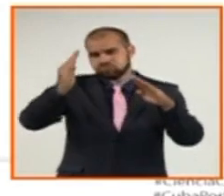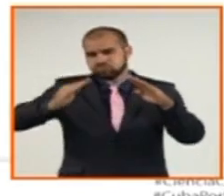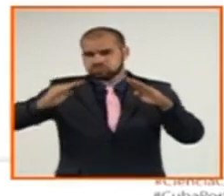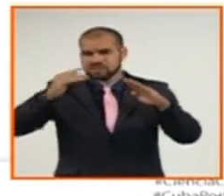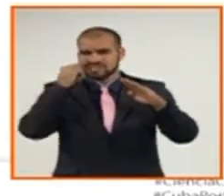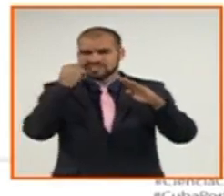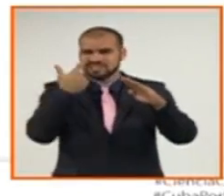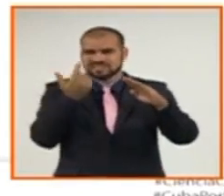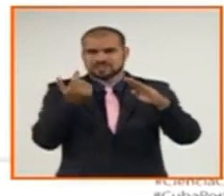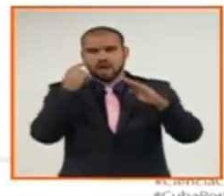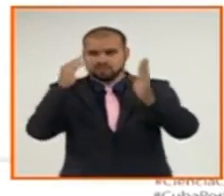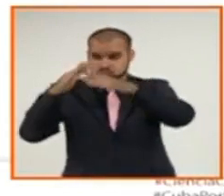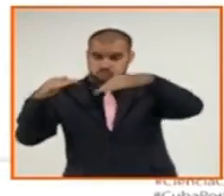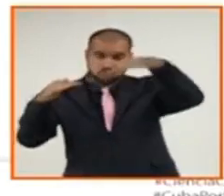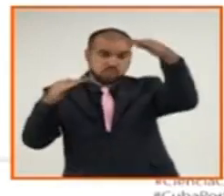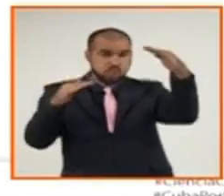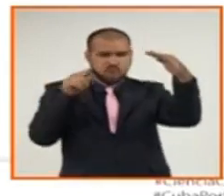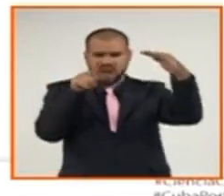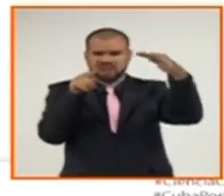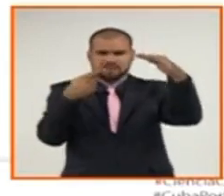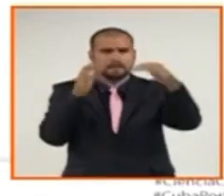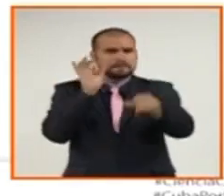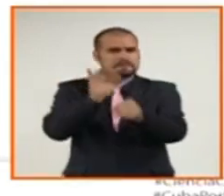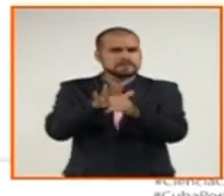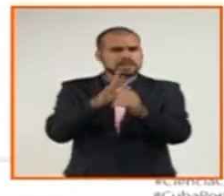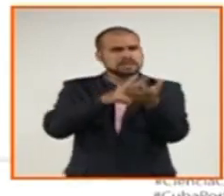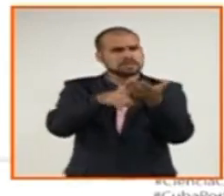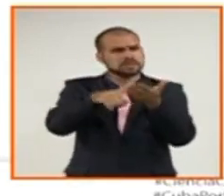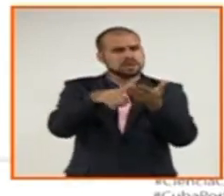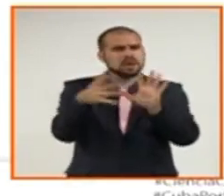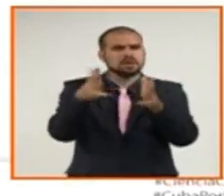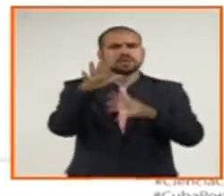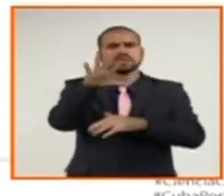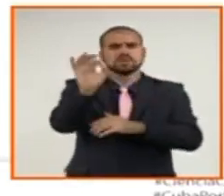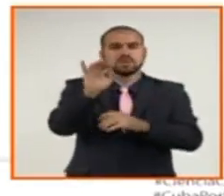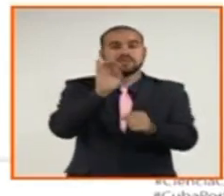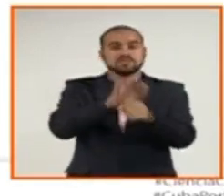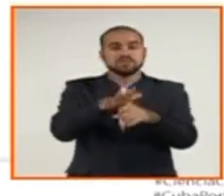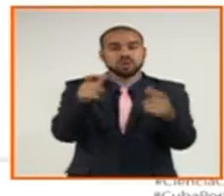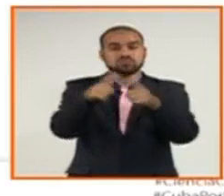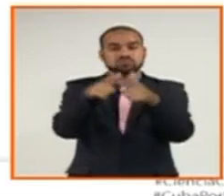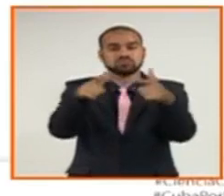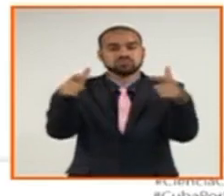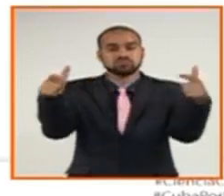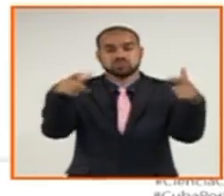la COVID desde la semana 50, donde empezó la ola de Omicron,